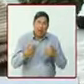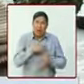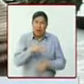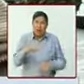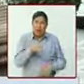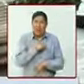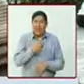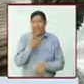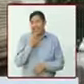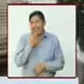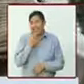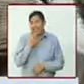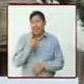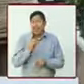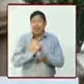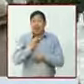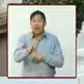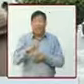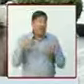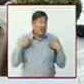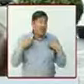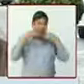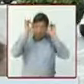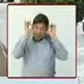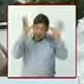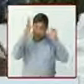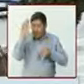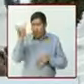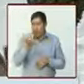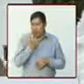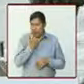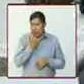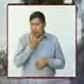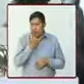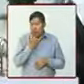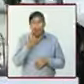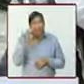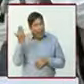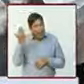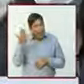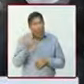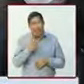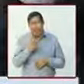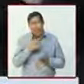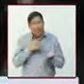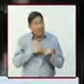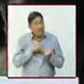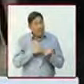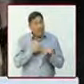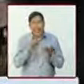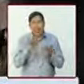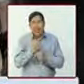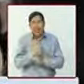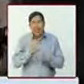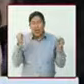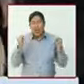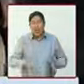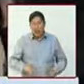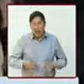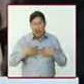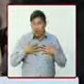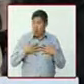acá. Sí. Don Richard, le cuento de que tenemos una sorpresa porque hay unos ángeles, hay unos médicos que quieren salvarle la vida a don